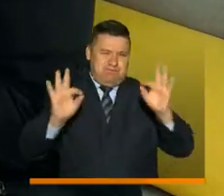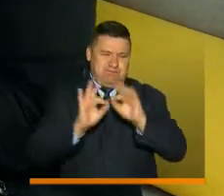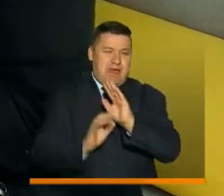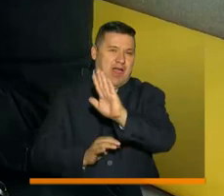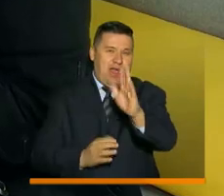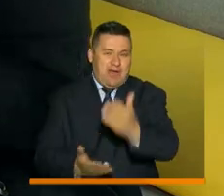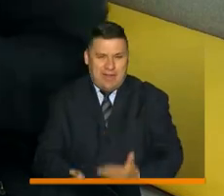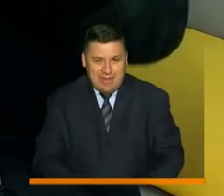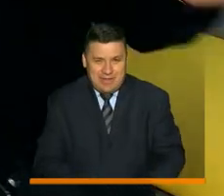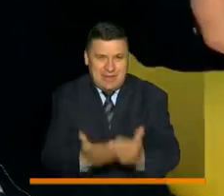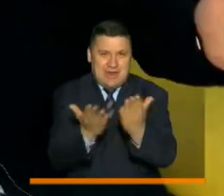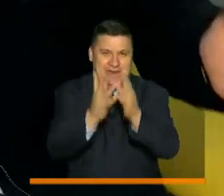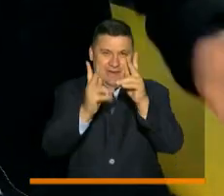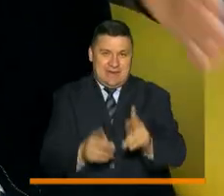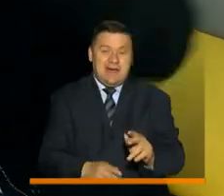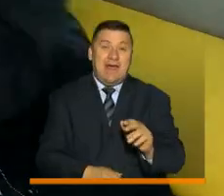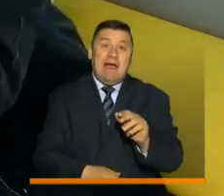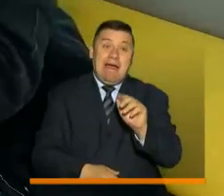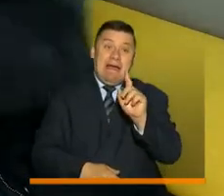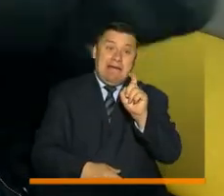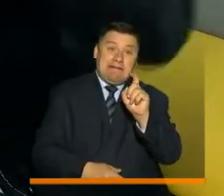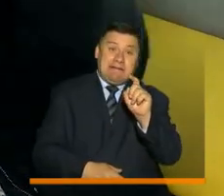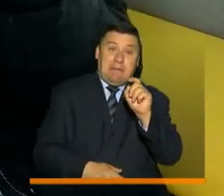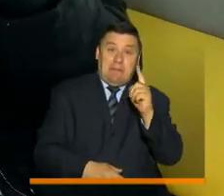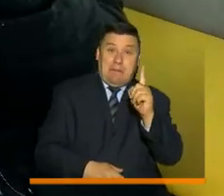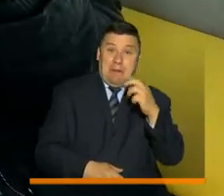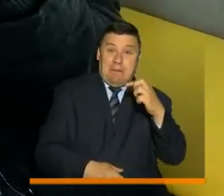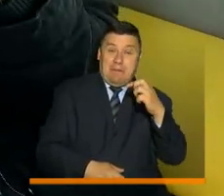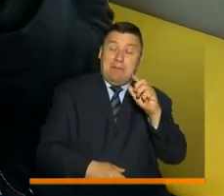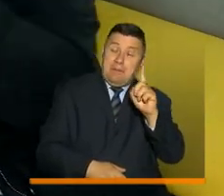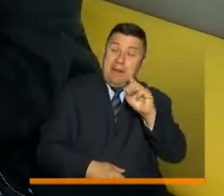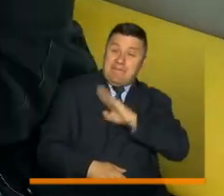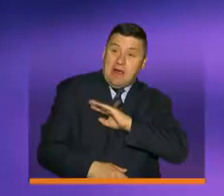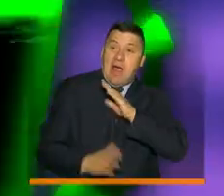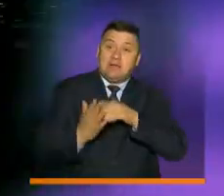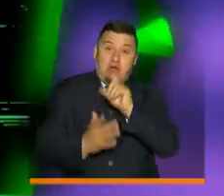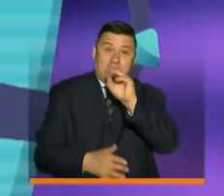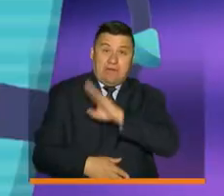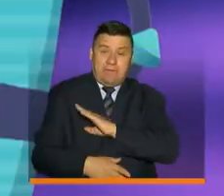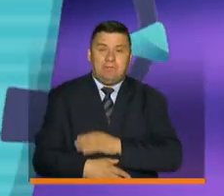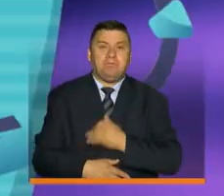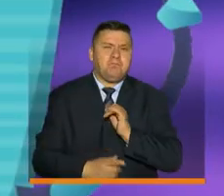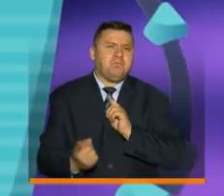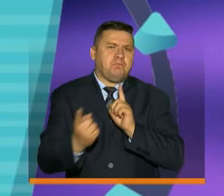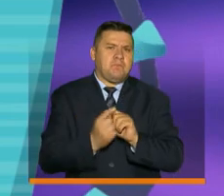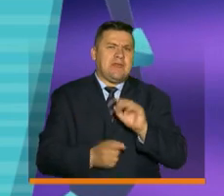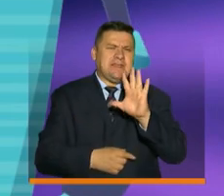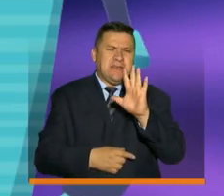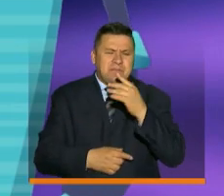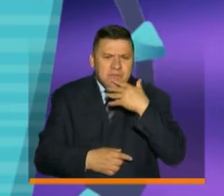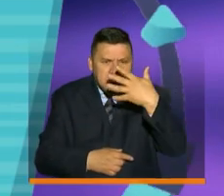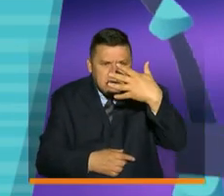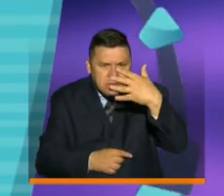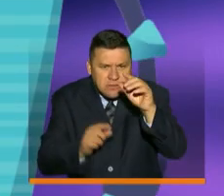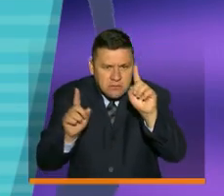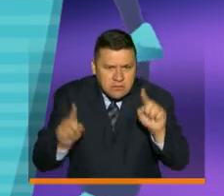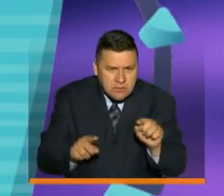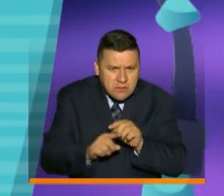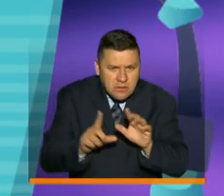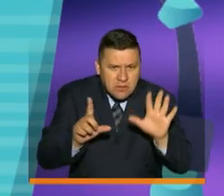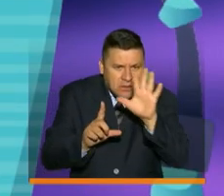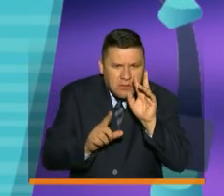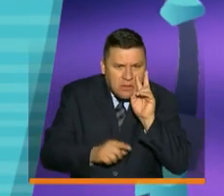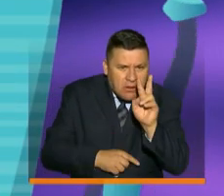darle a todos los estudiantes de grado 6 hasta grado 11 de toda Colombia, así que... Hemos encontrado 5 misterios recientemente en Be The